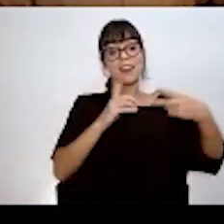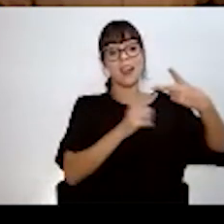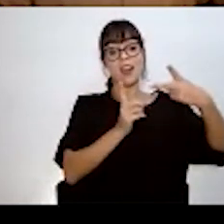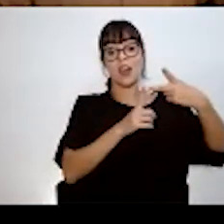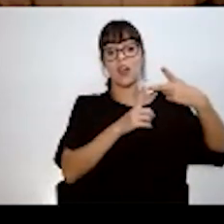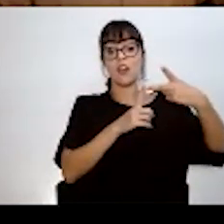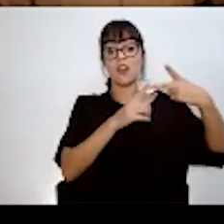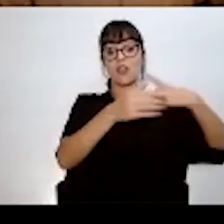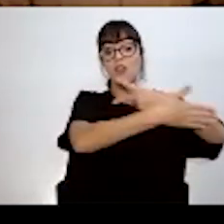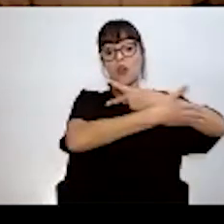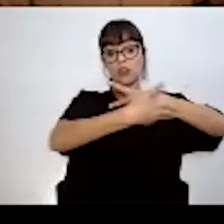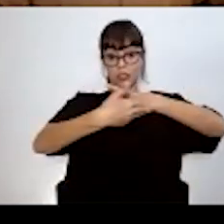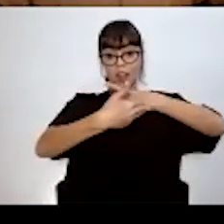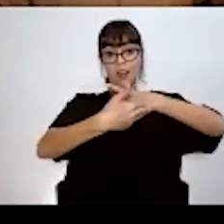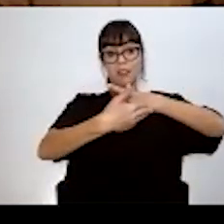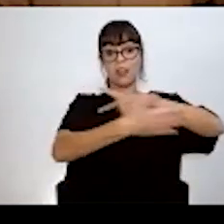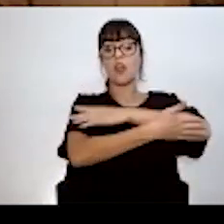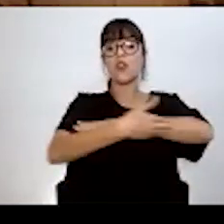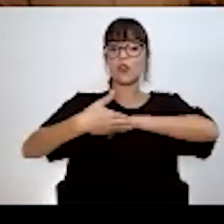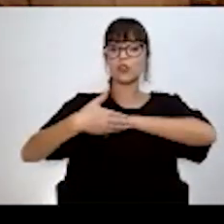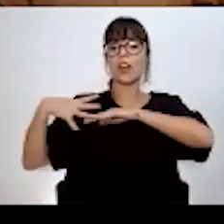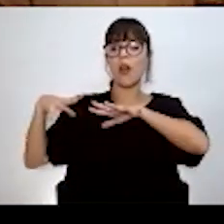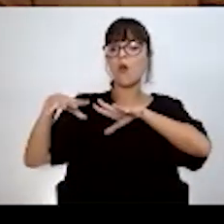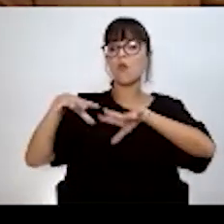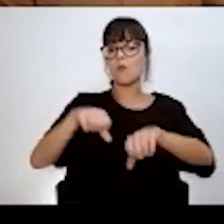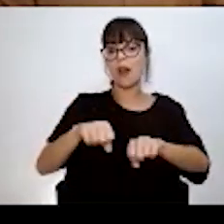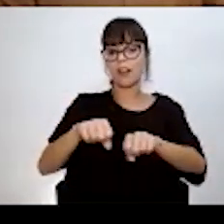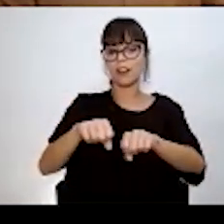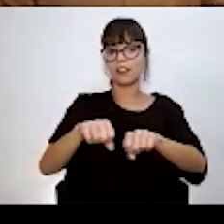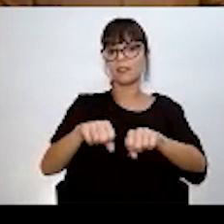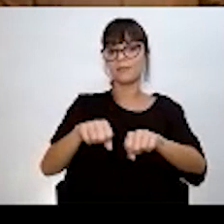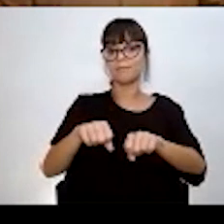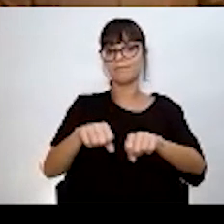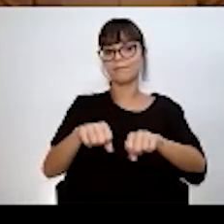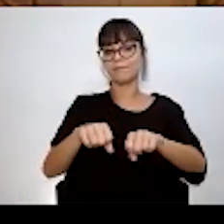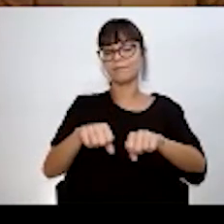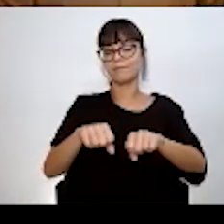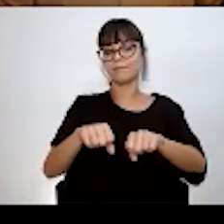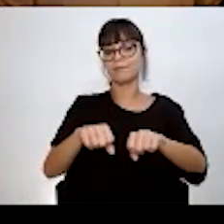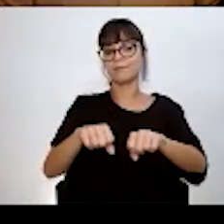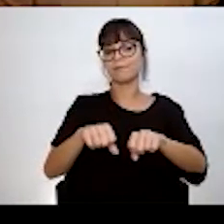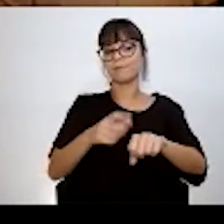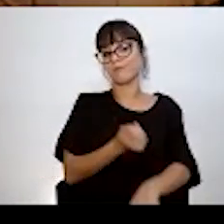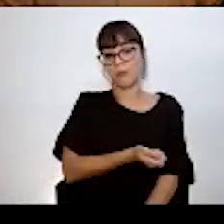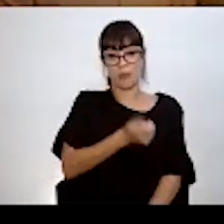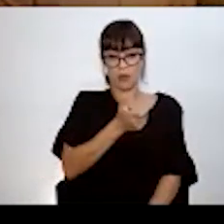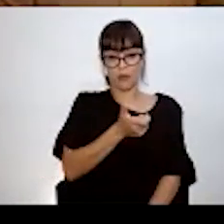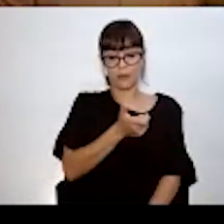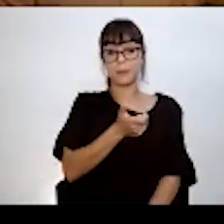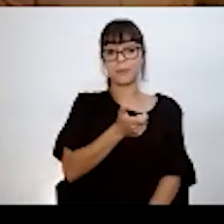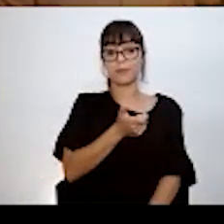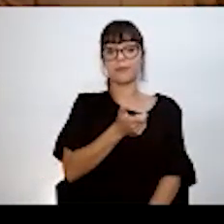La ocupación de la costa de Gran Canaria es relativamente baja, también hay que verlo en directa